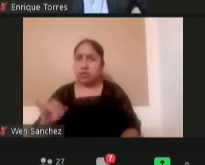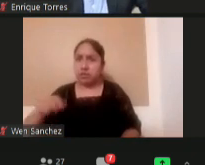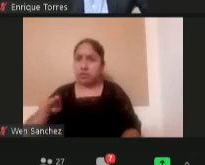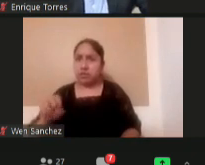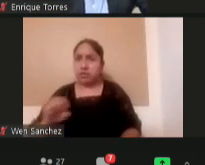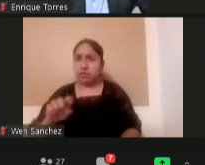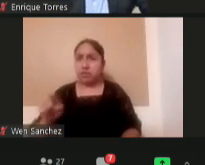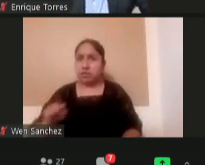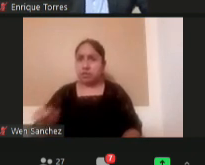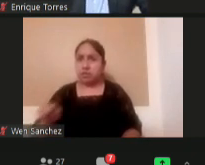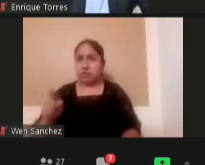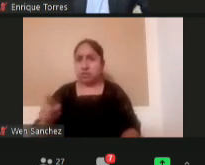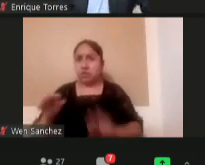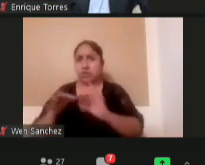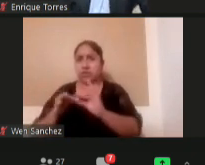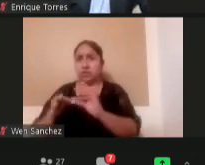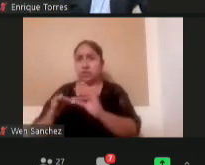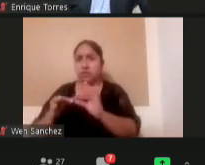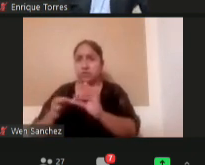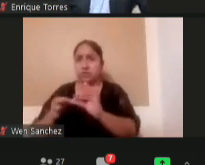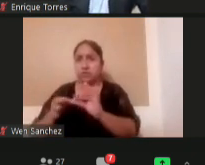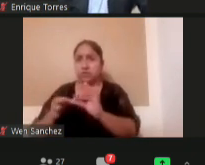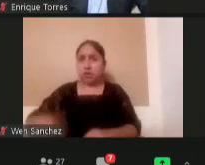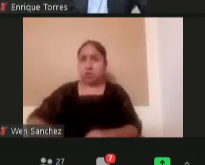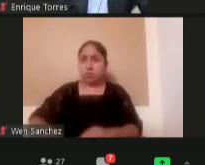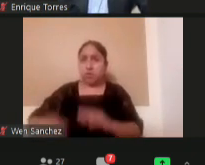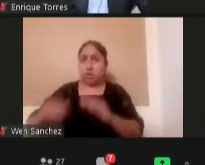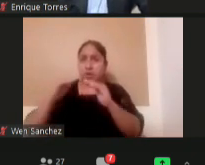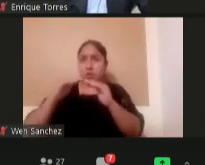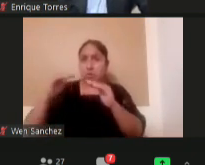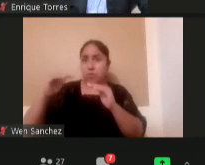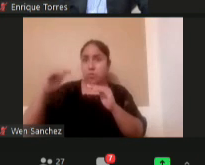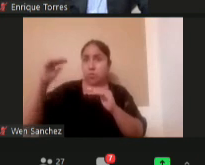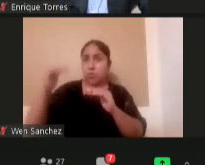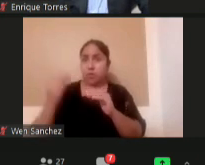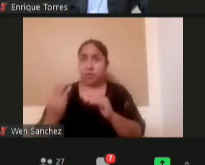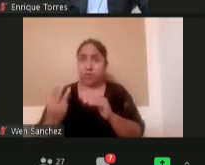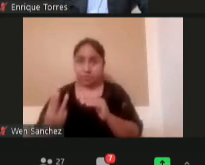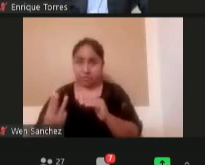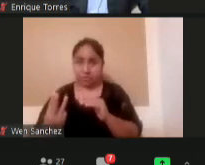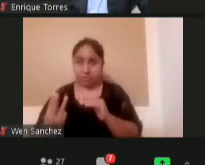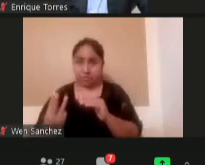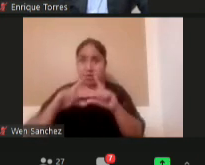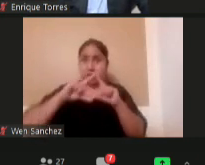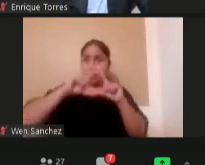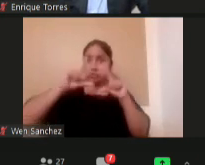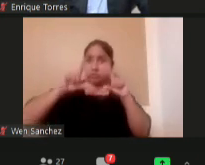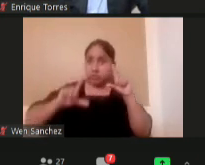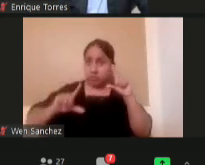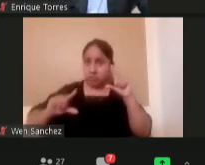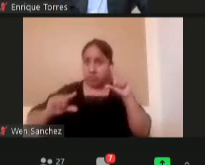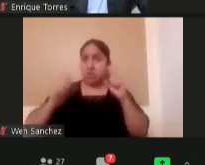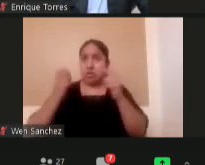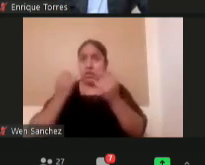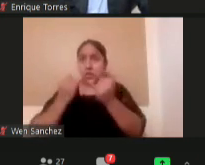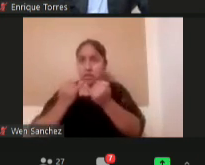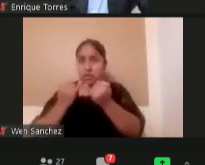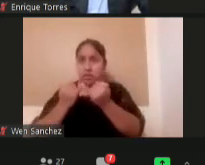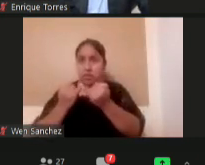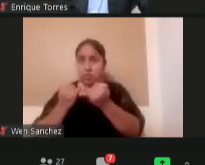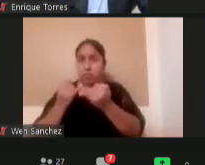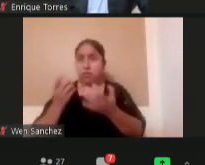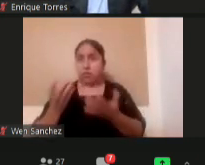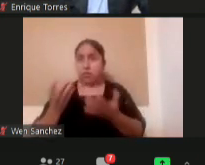hay tres niveles de gobierno. La federación también se encarga de la cuestión de, a través de este órgano autónomo de la